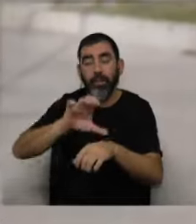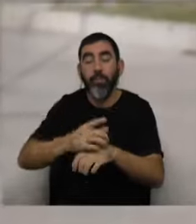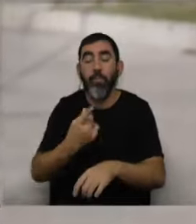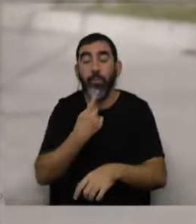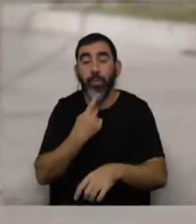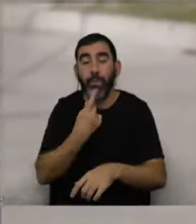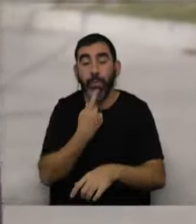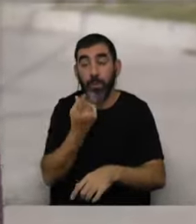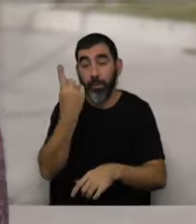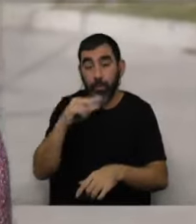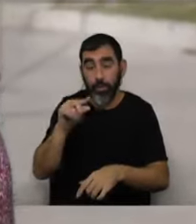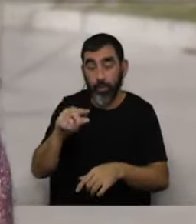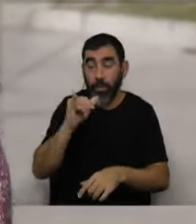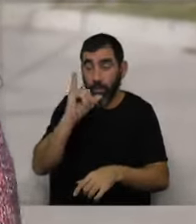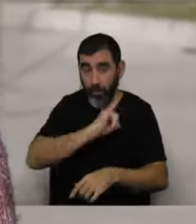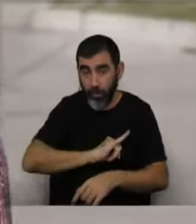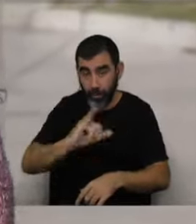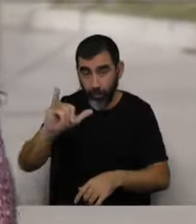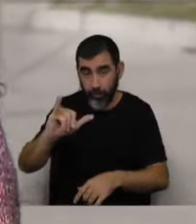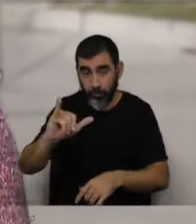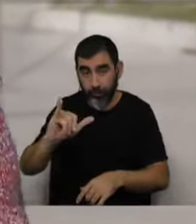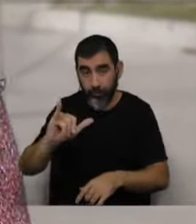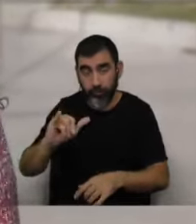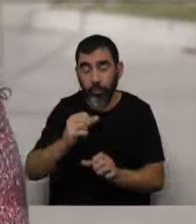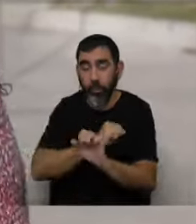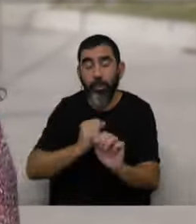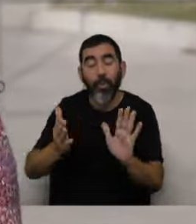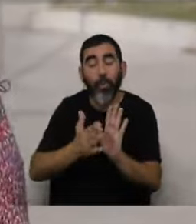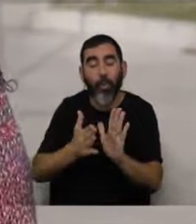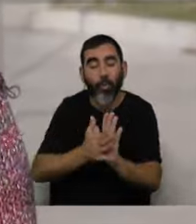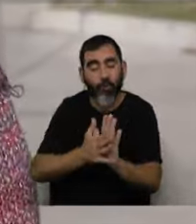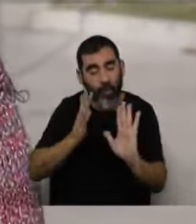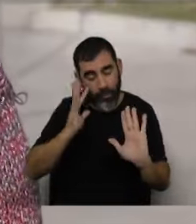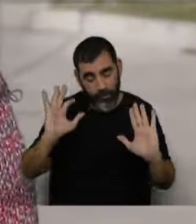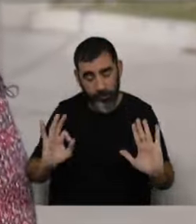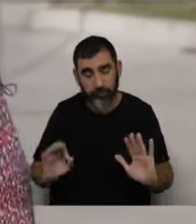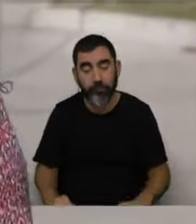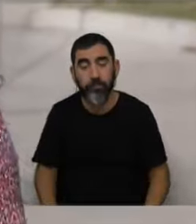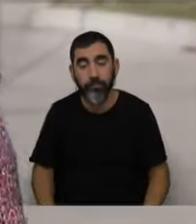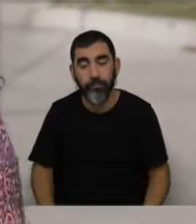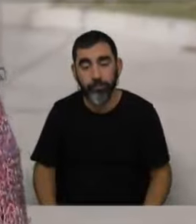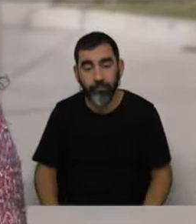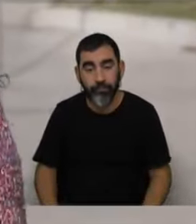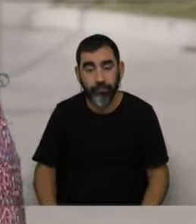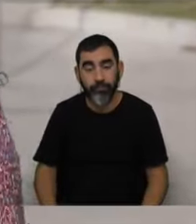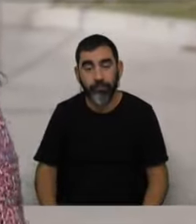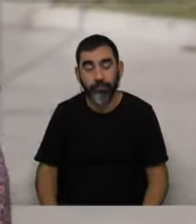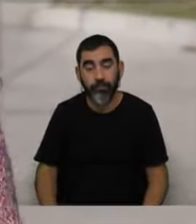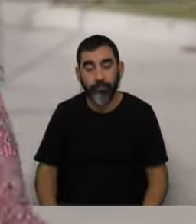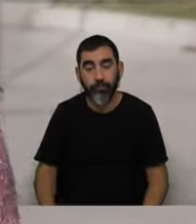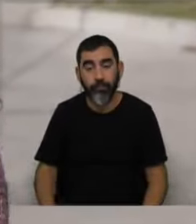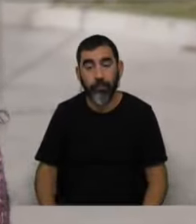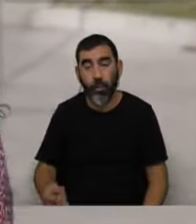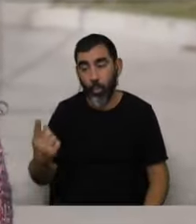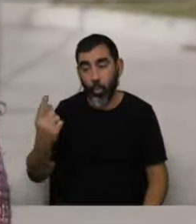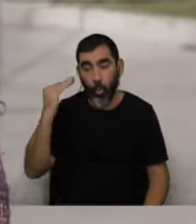cuando en este caso tenemos una denuncia que nosotros Repito no podemos comprobar a priori es una denuncia que se investigará de que justamente